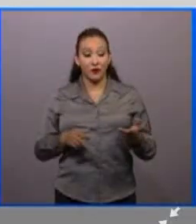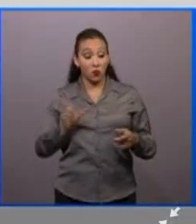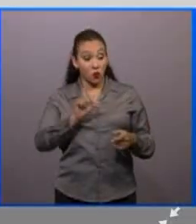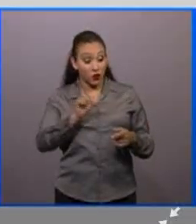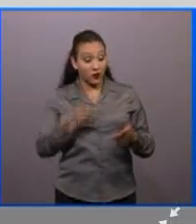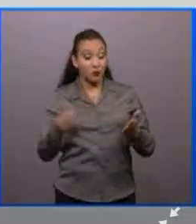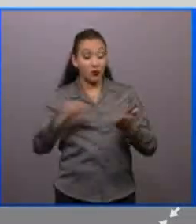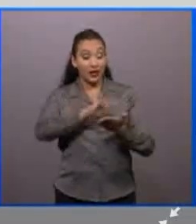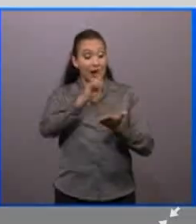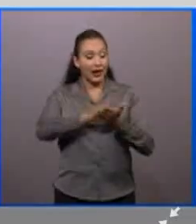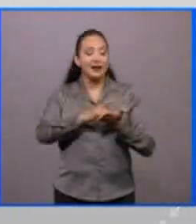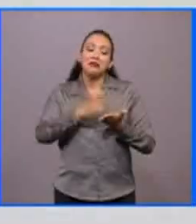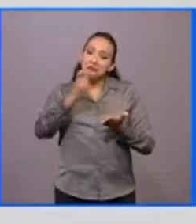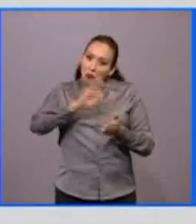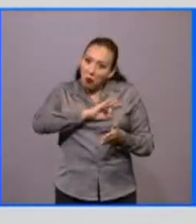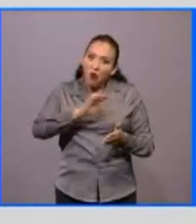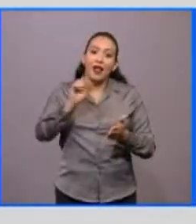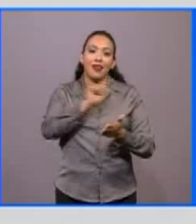de esas políticas.